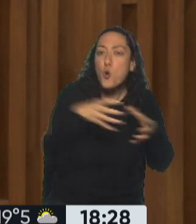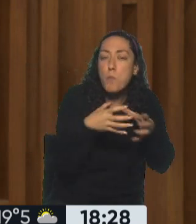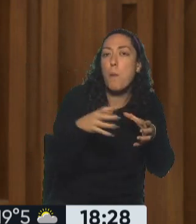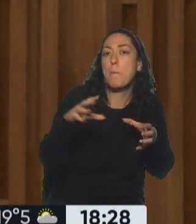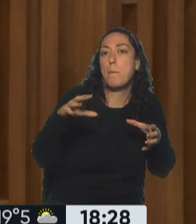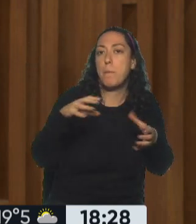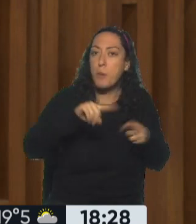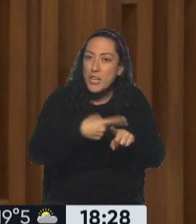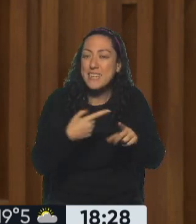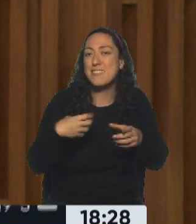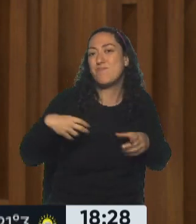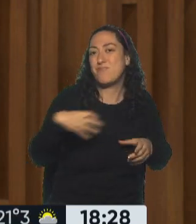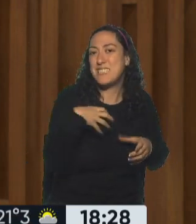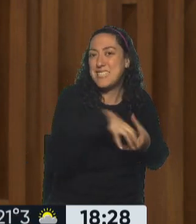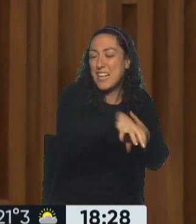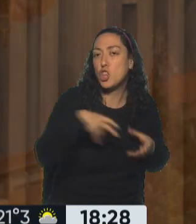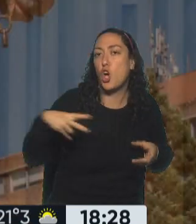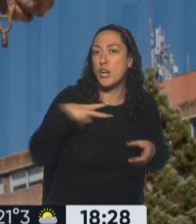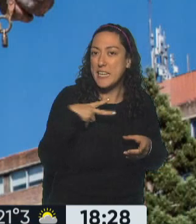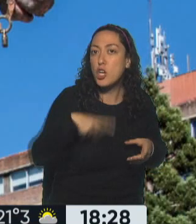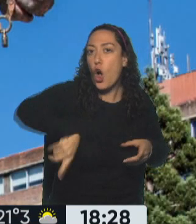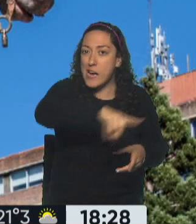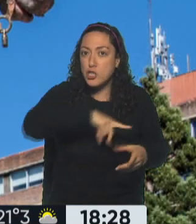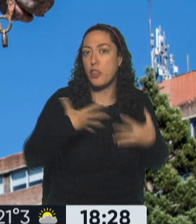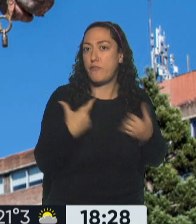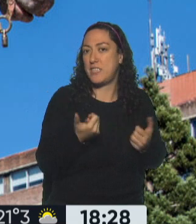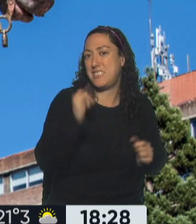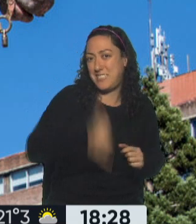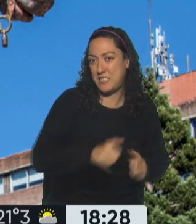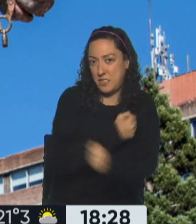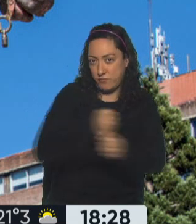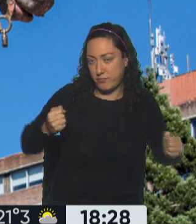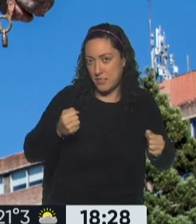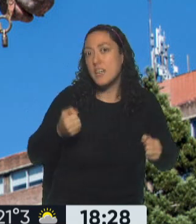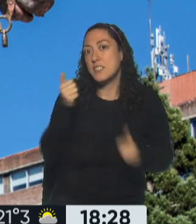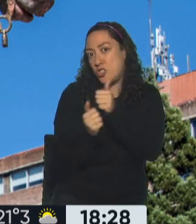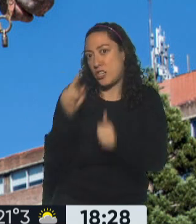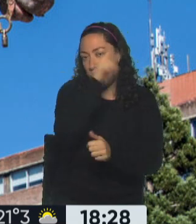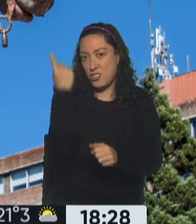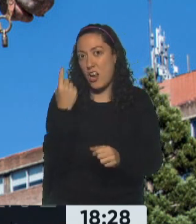capital y de territorios para un sector que todavía sigue teniendo peso en la interpretación de la historia nacional.